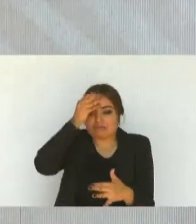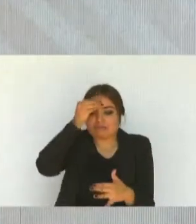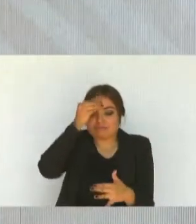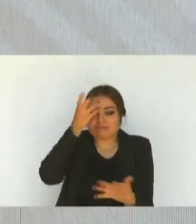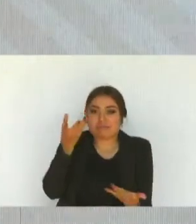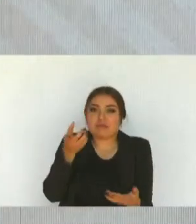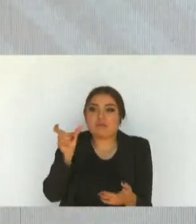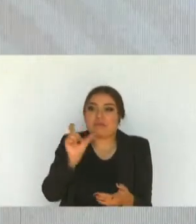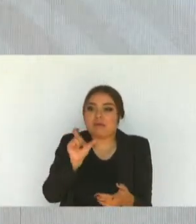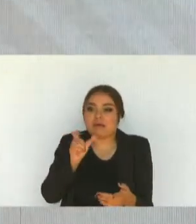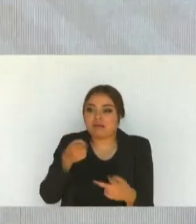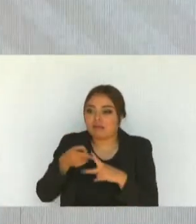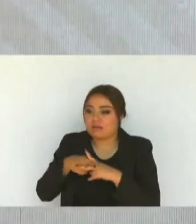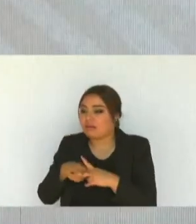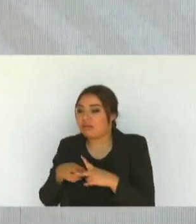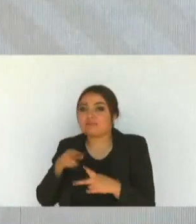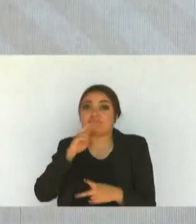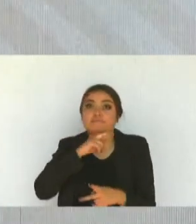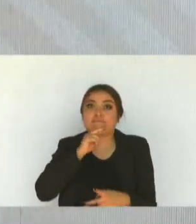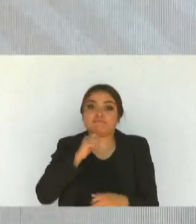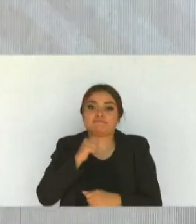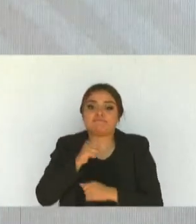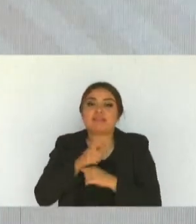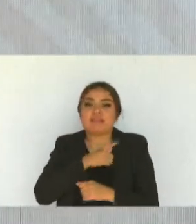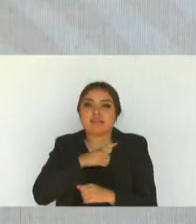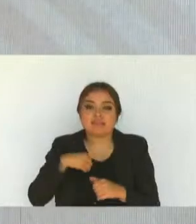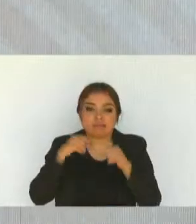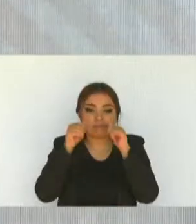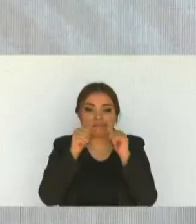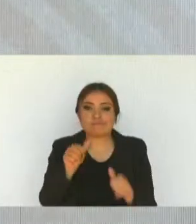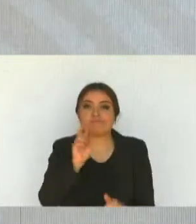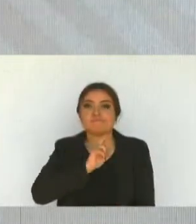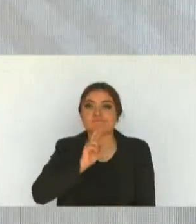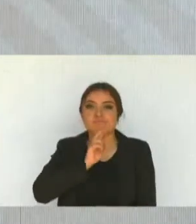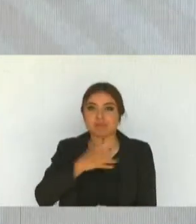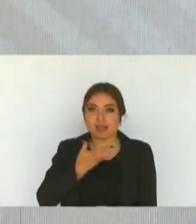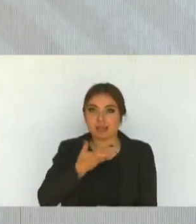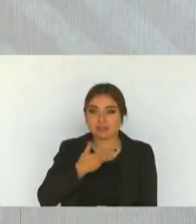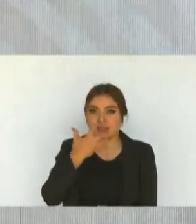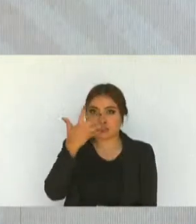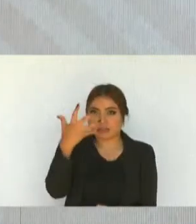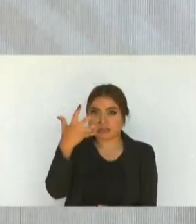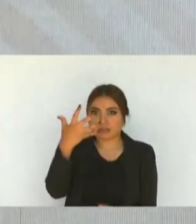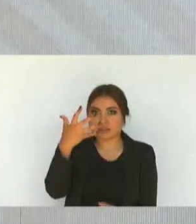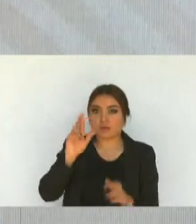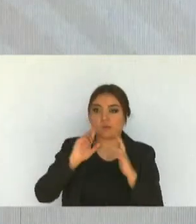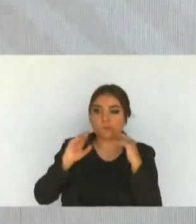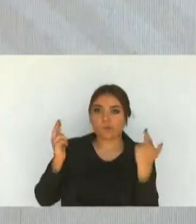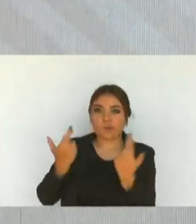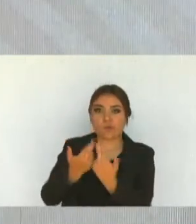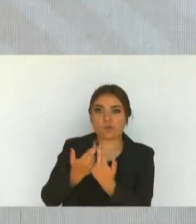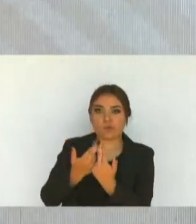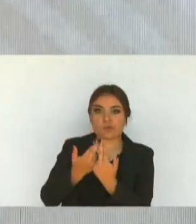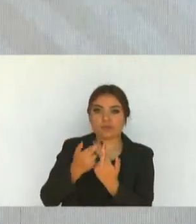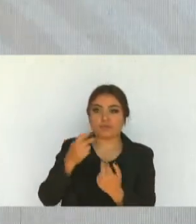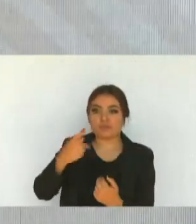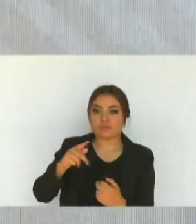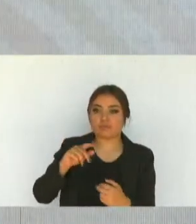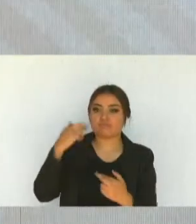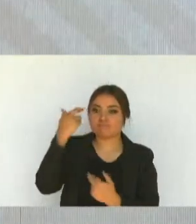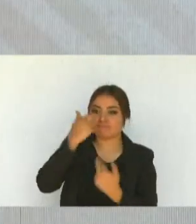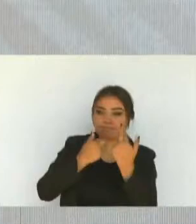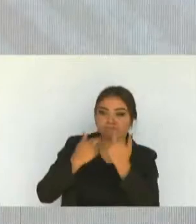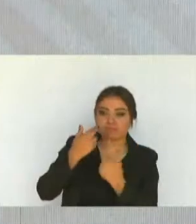atender en el ámbito regional. Nosotros tenemos 5 subcomités regionales que hoy deciden no nada